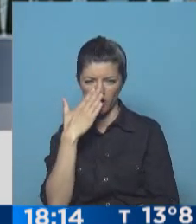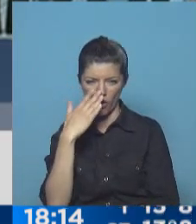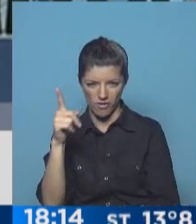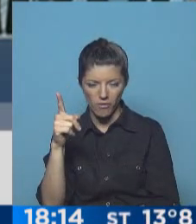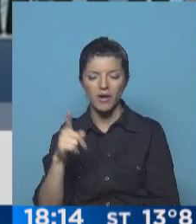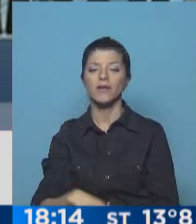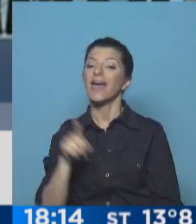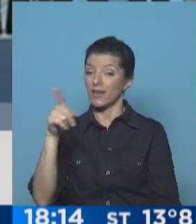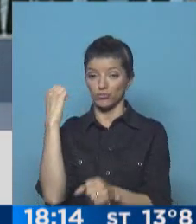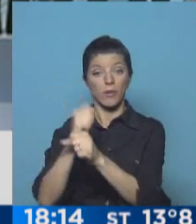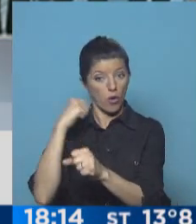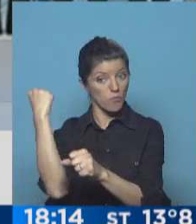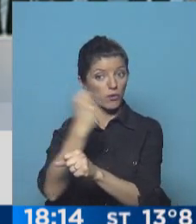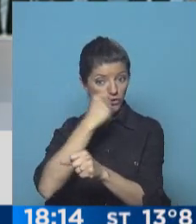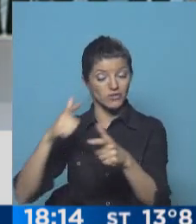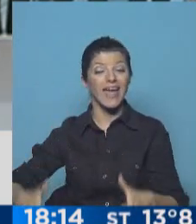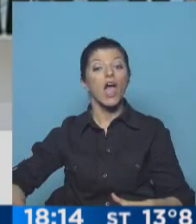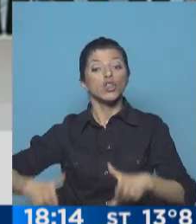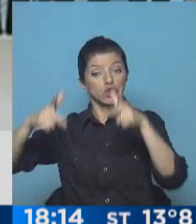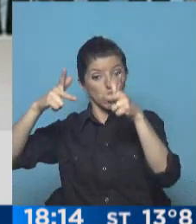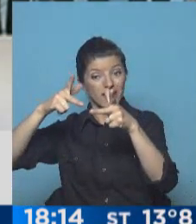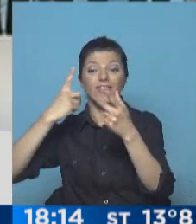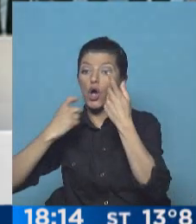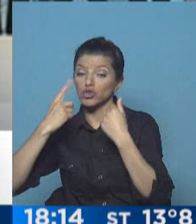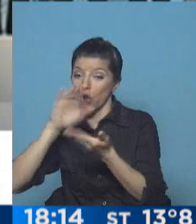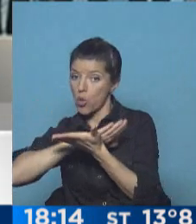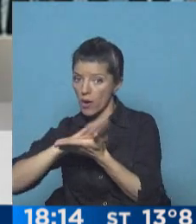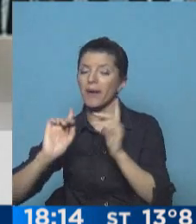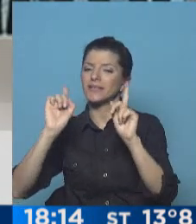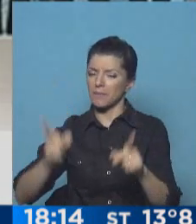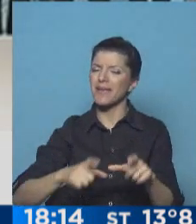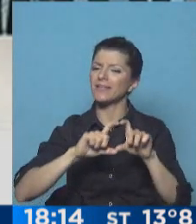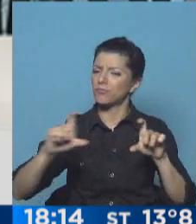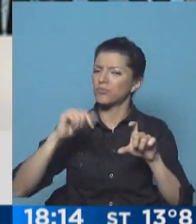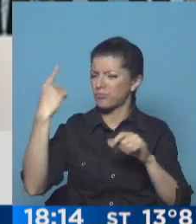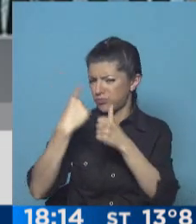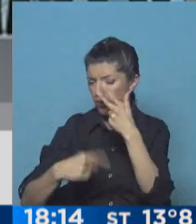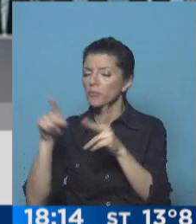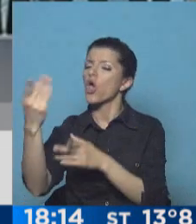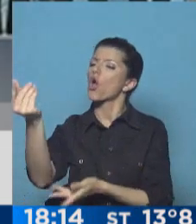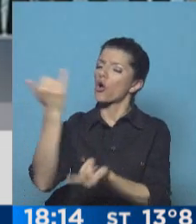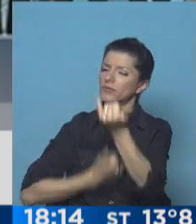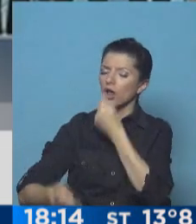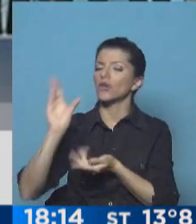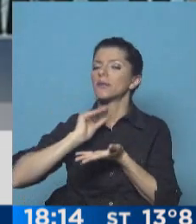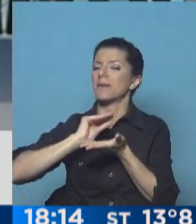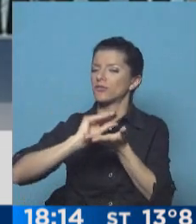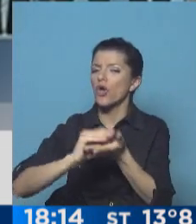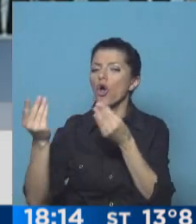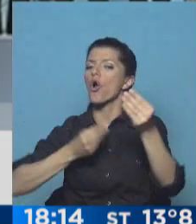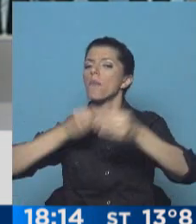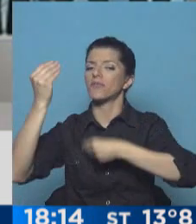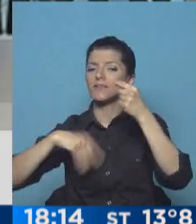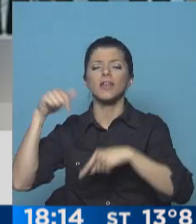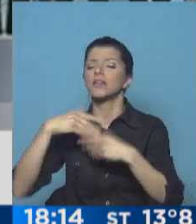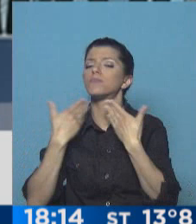provincia. Es una obra muy importante, la nueva torre de control y también nuevas cintas y todo. Contanos cuánto es la inversión, cómo se financia y qué estamos